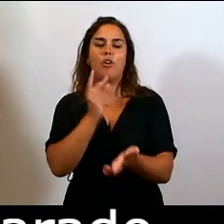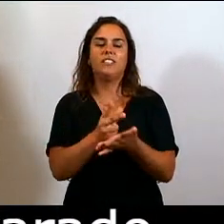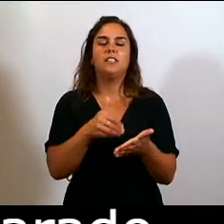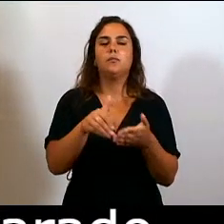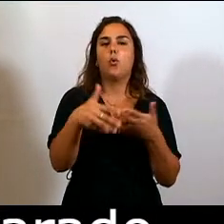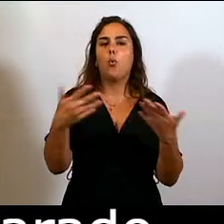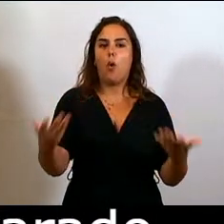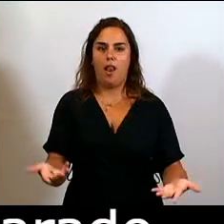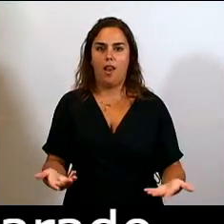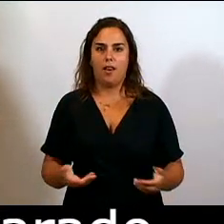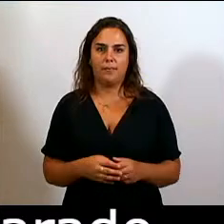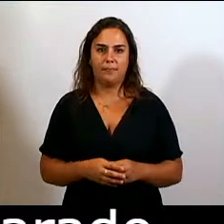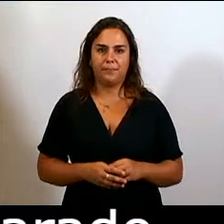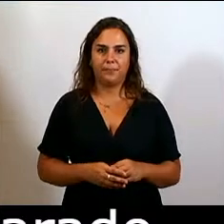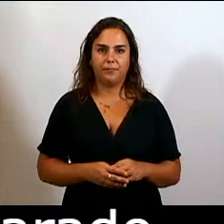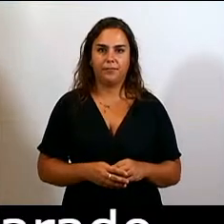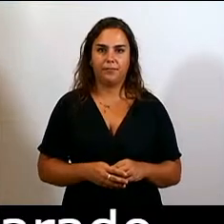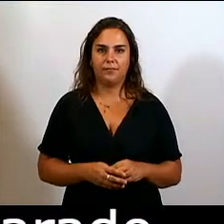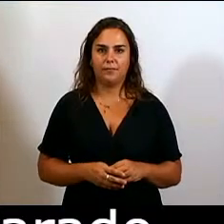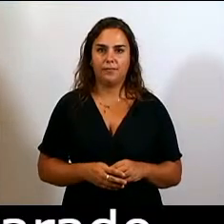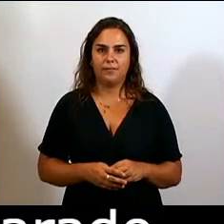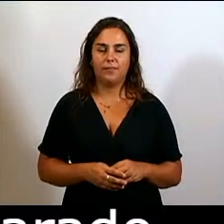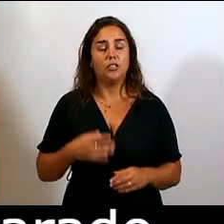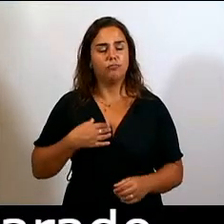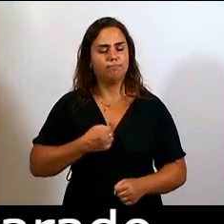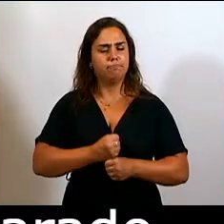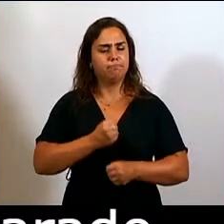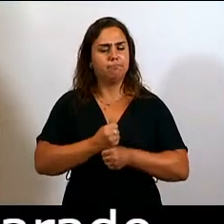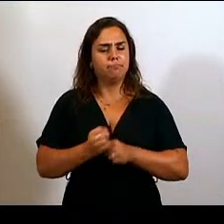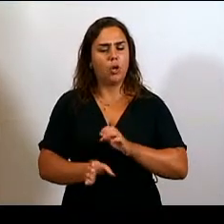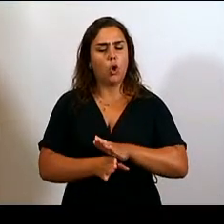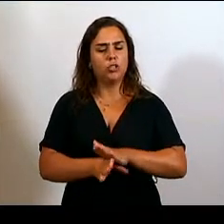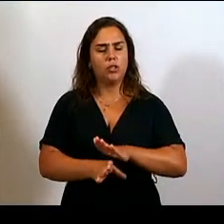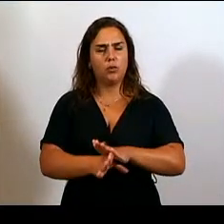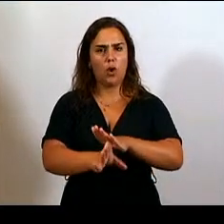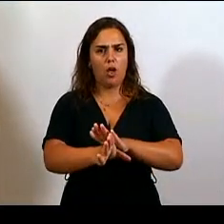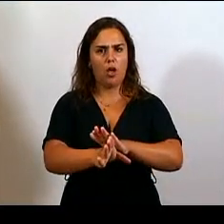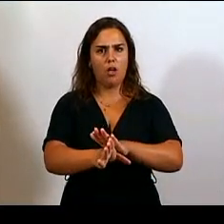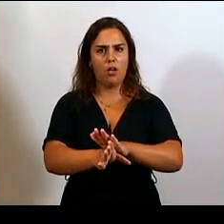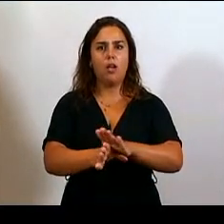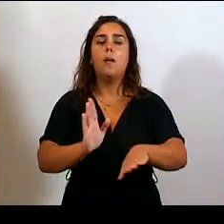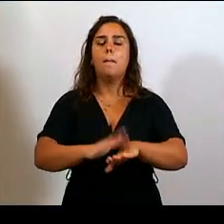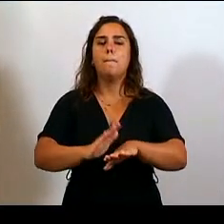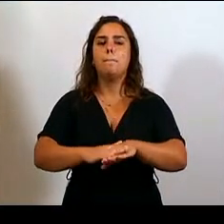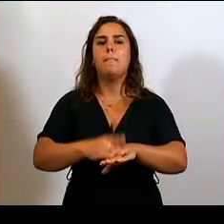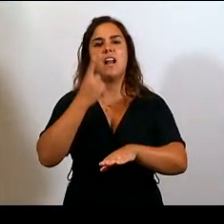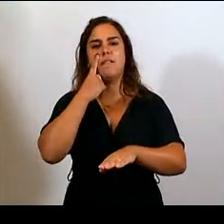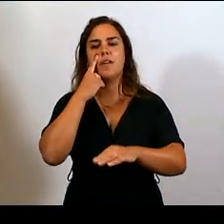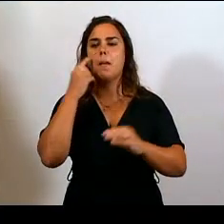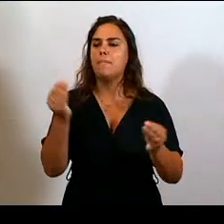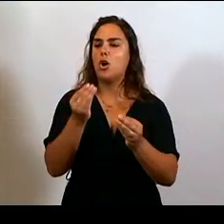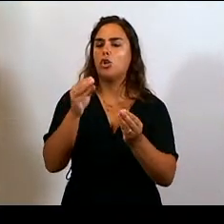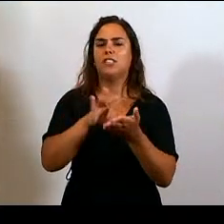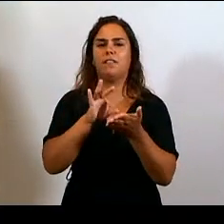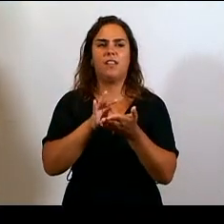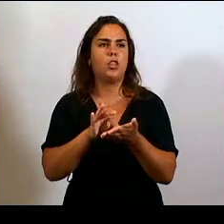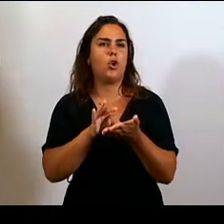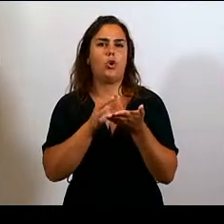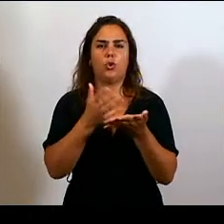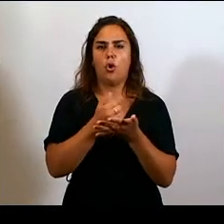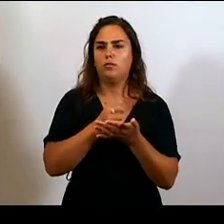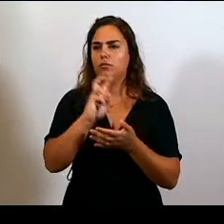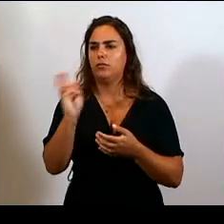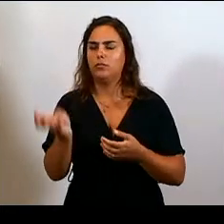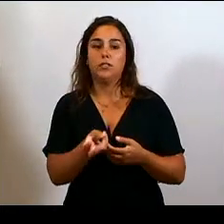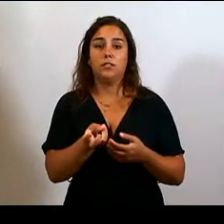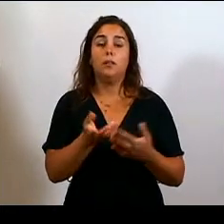del futuro. Continuaremos trabajando incansablemente para mejorar y modernizar nuestros servicios, siempre